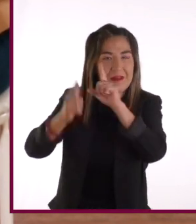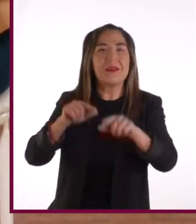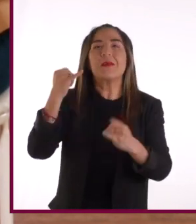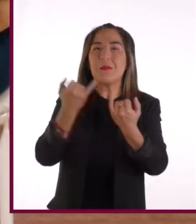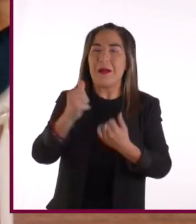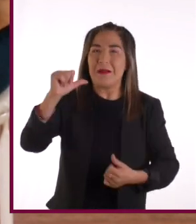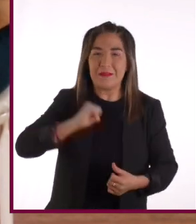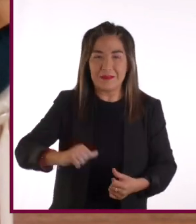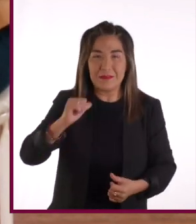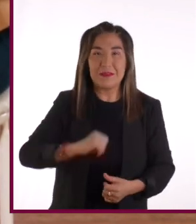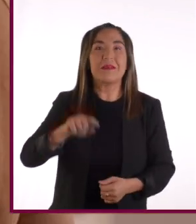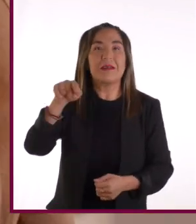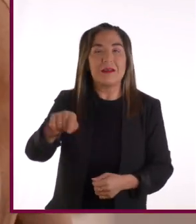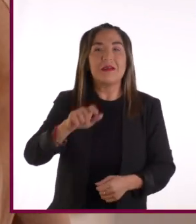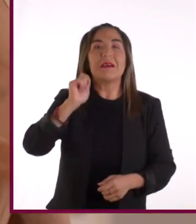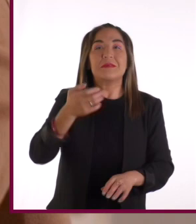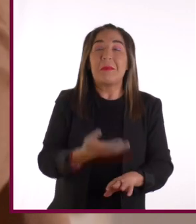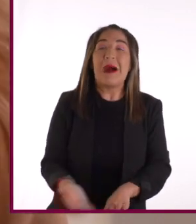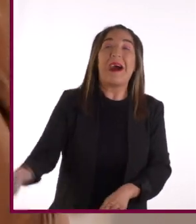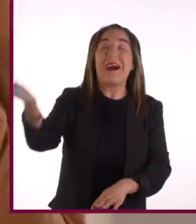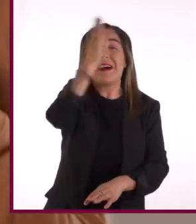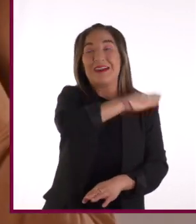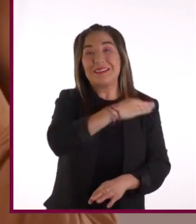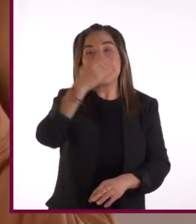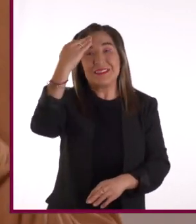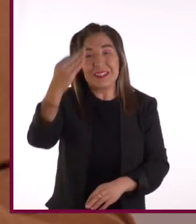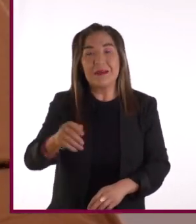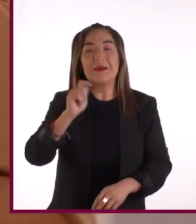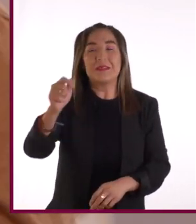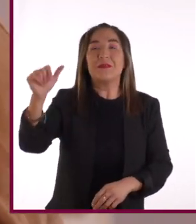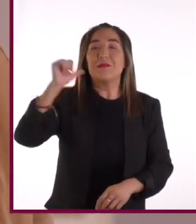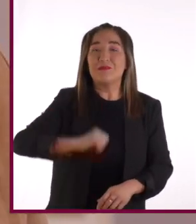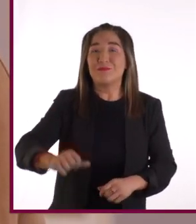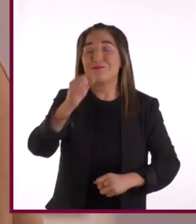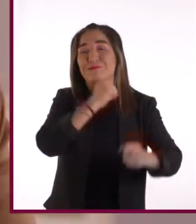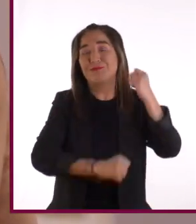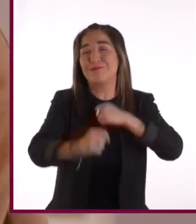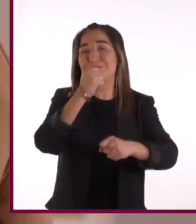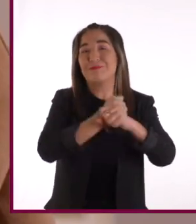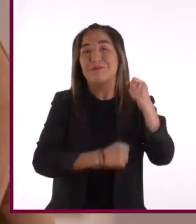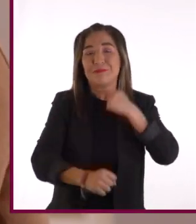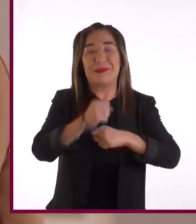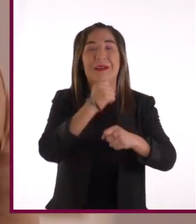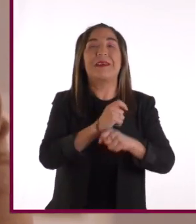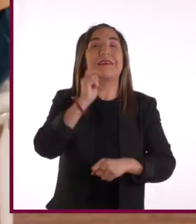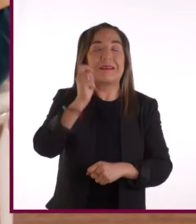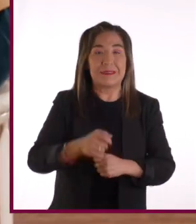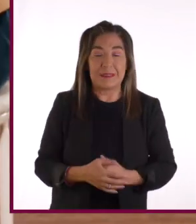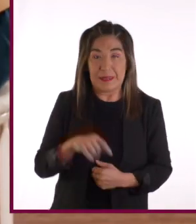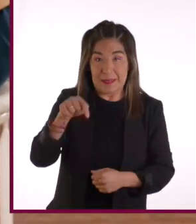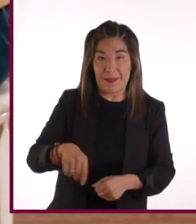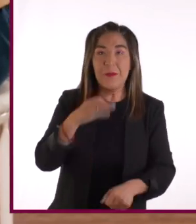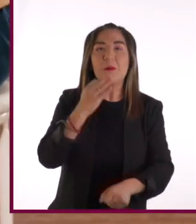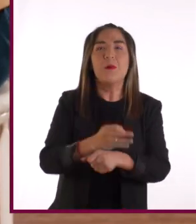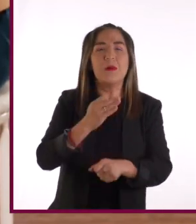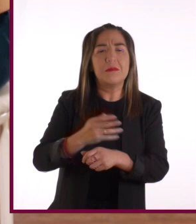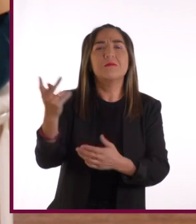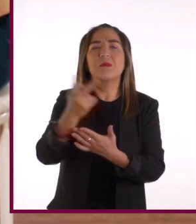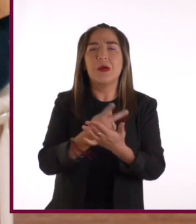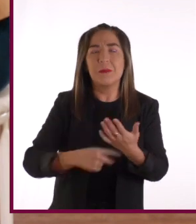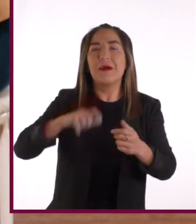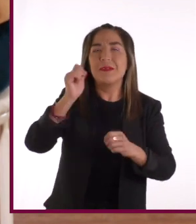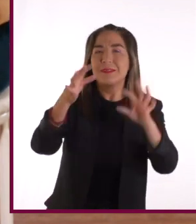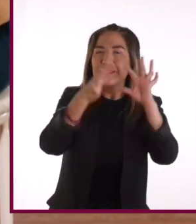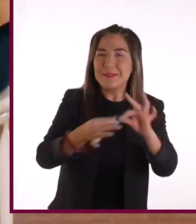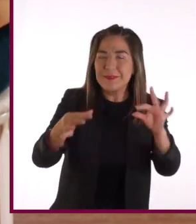antiguos griegos y seguramente desde antes que ellos en el Oriente Medio, varios siglos atrás de nuestra era. En este programa